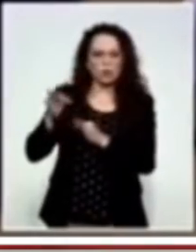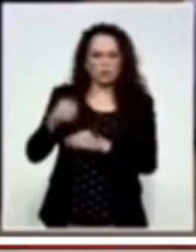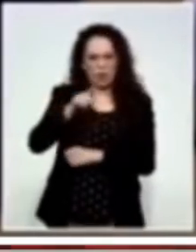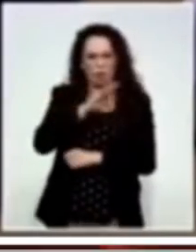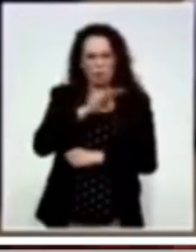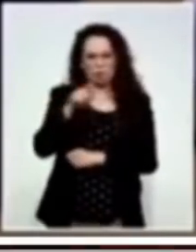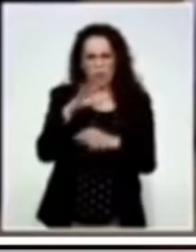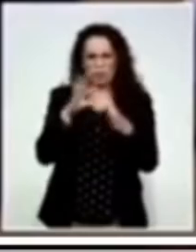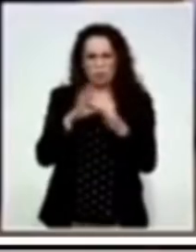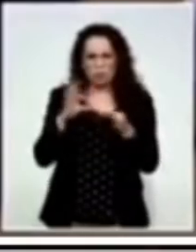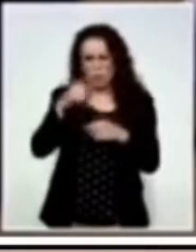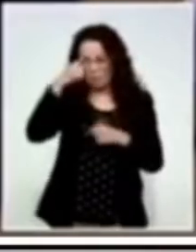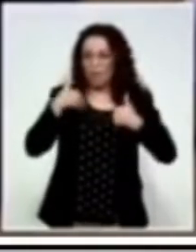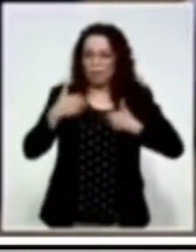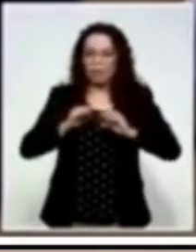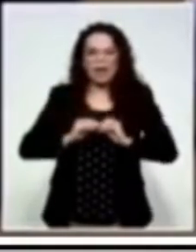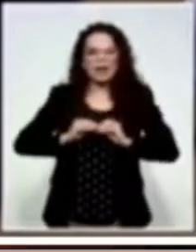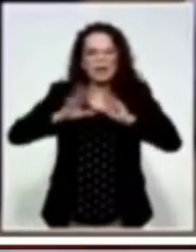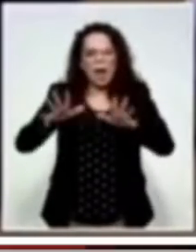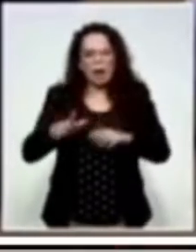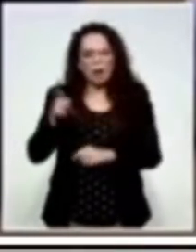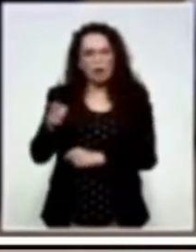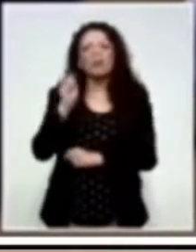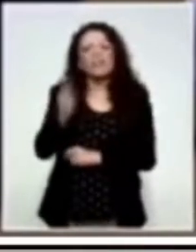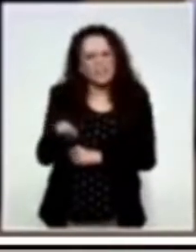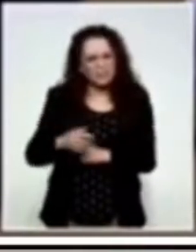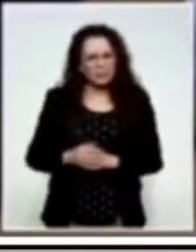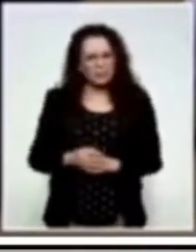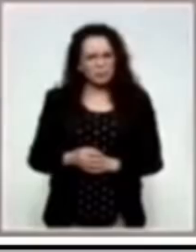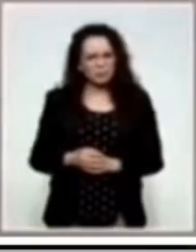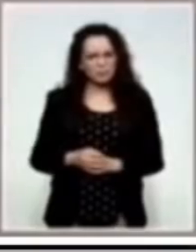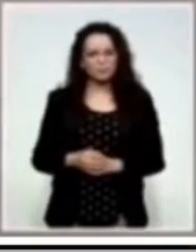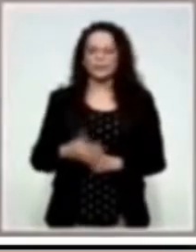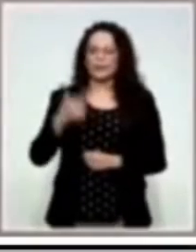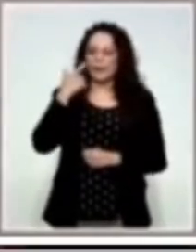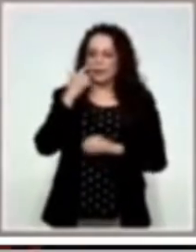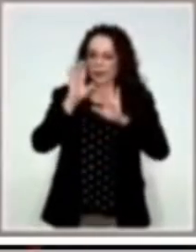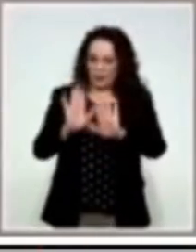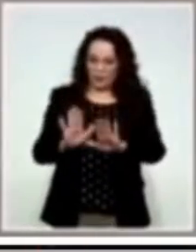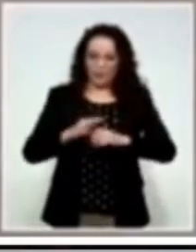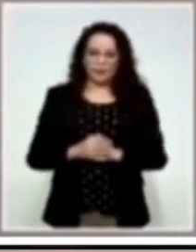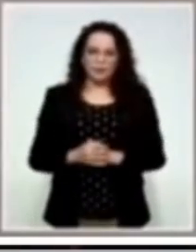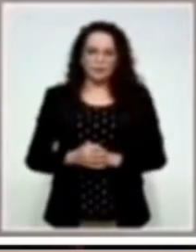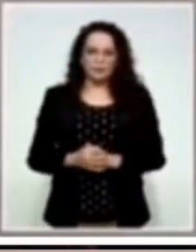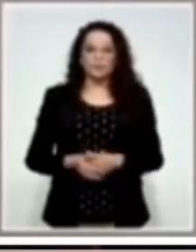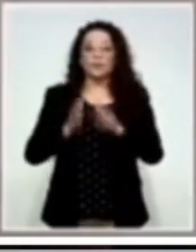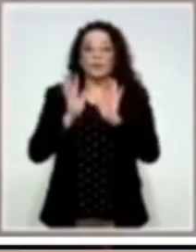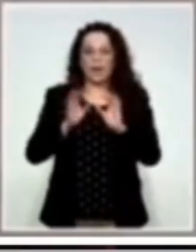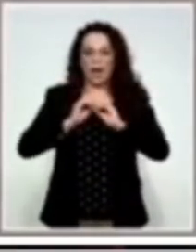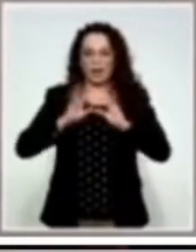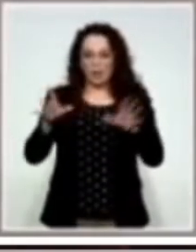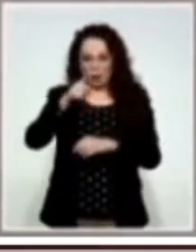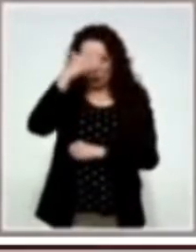antiderechos para quedar claros en este sentido de que estamos hablando? A ver, creo que nos damos cuenta claramente que hay